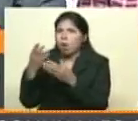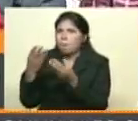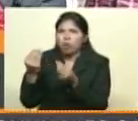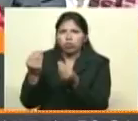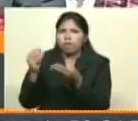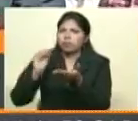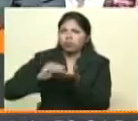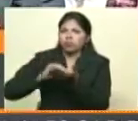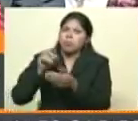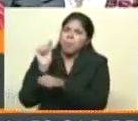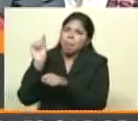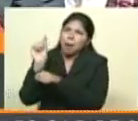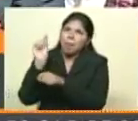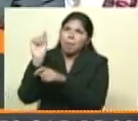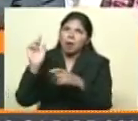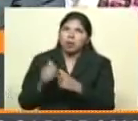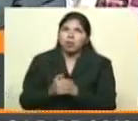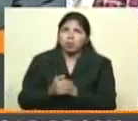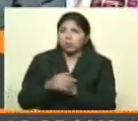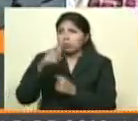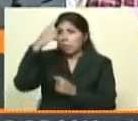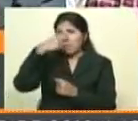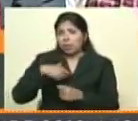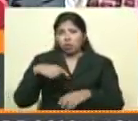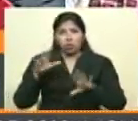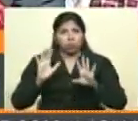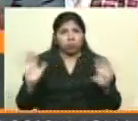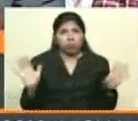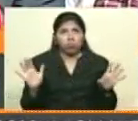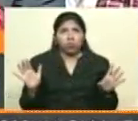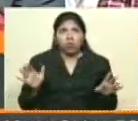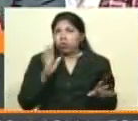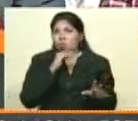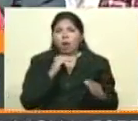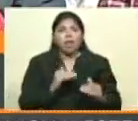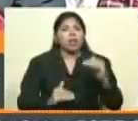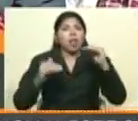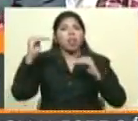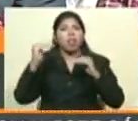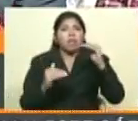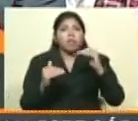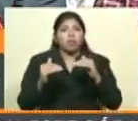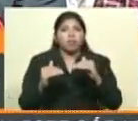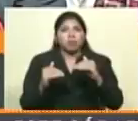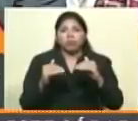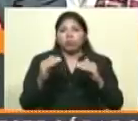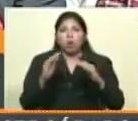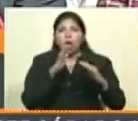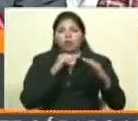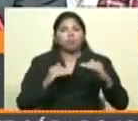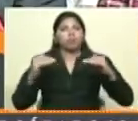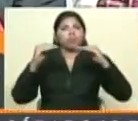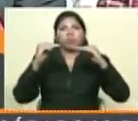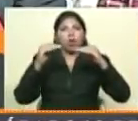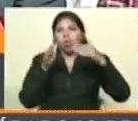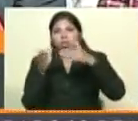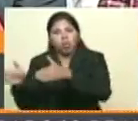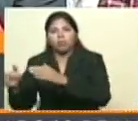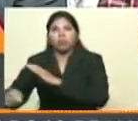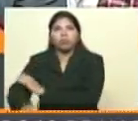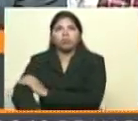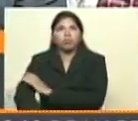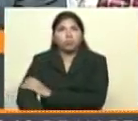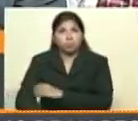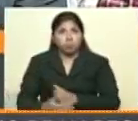podido. Es una persona parcializada que perdió cualquier equilibrio sobre Venezuela y sobre otros asuntos del mundo. Es una pieza del